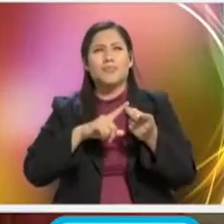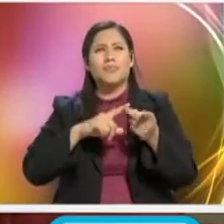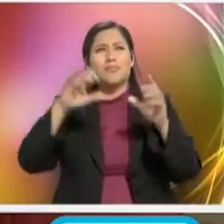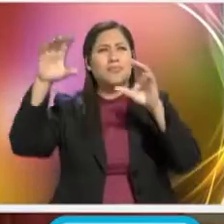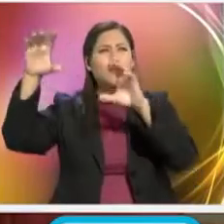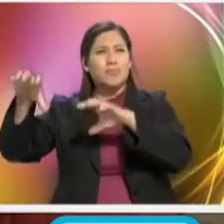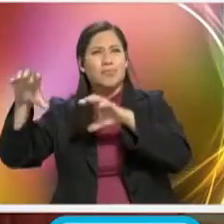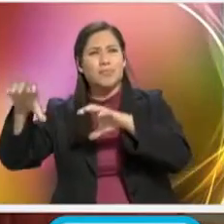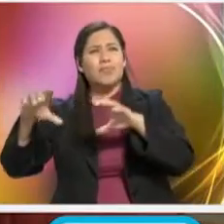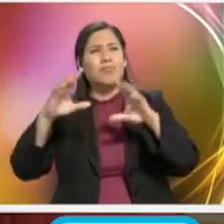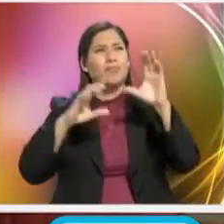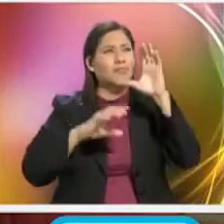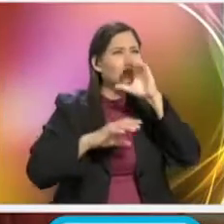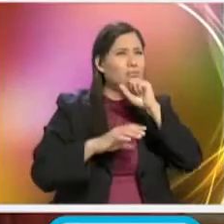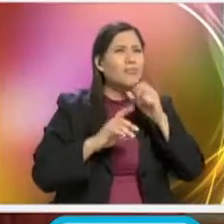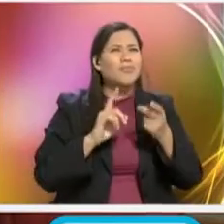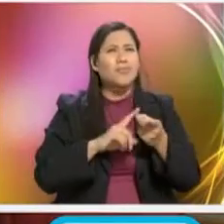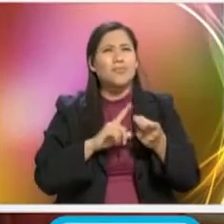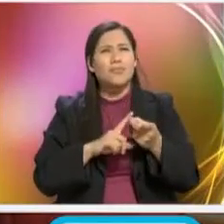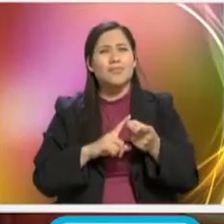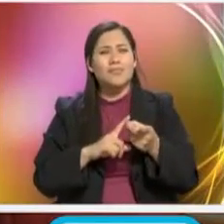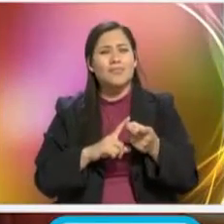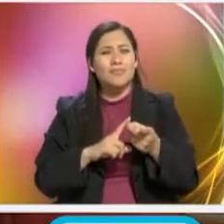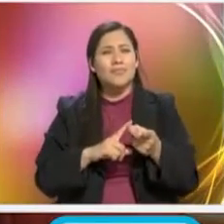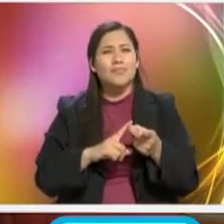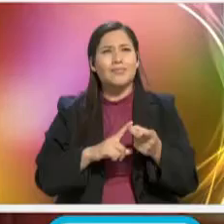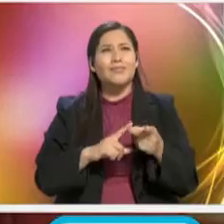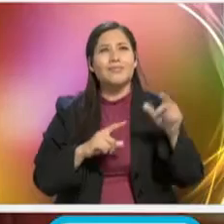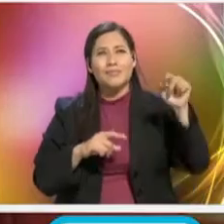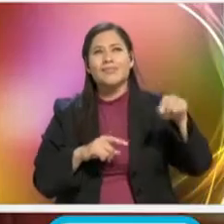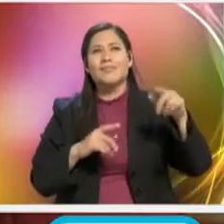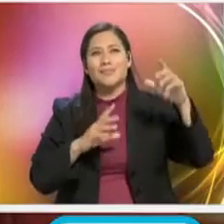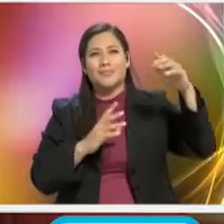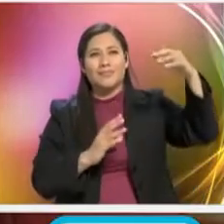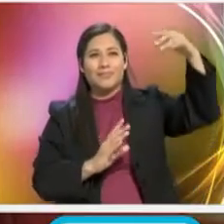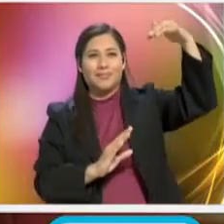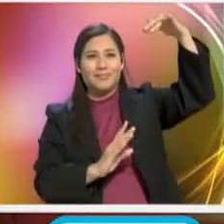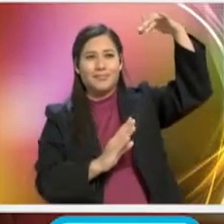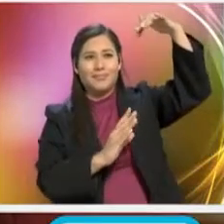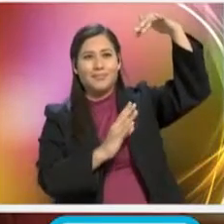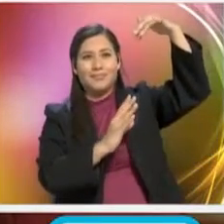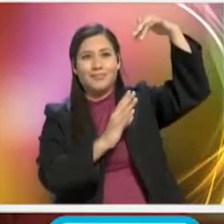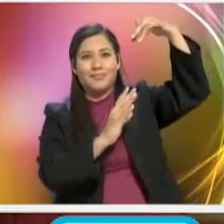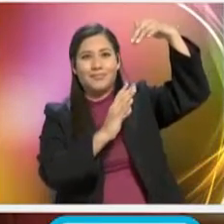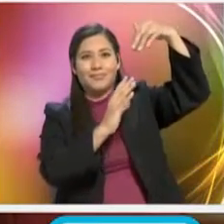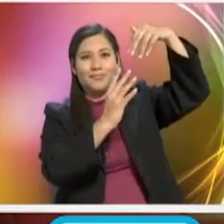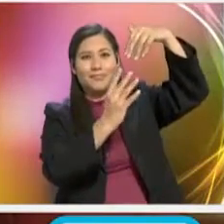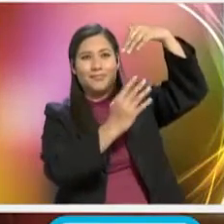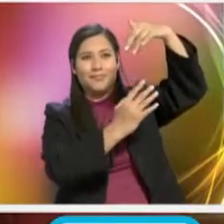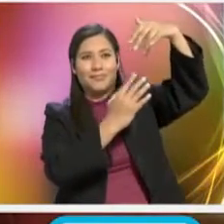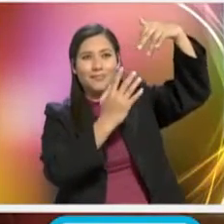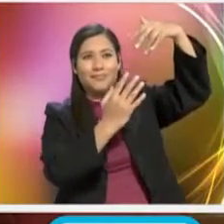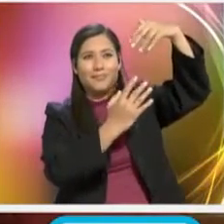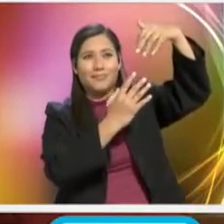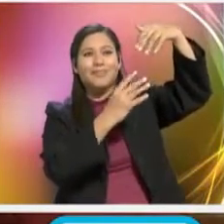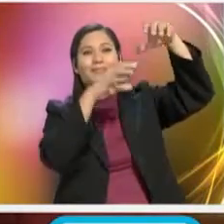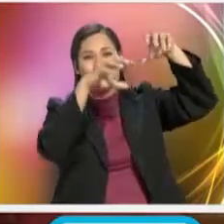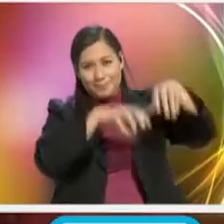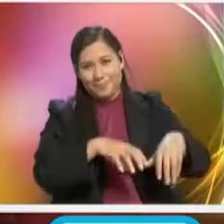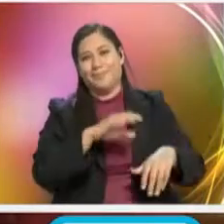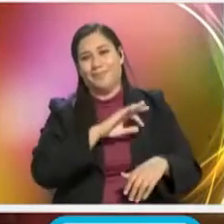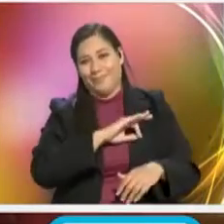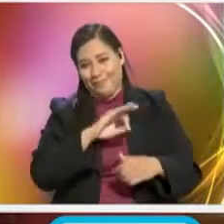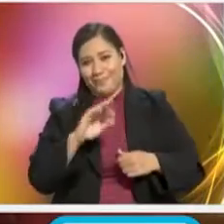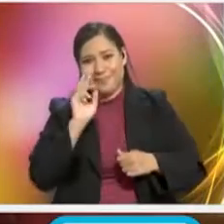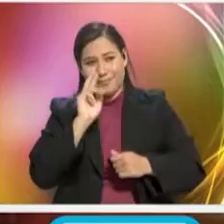se va a producir un fenómeno, esa diferencia de presiones va a provocar que pues, el agua se precipite. Vamos a ver